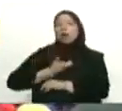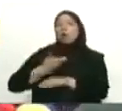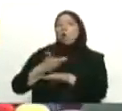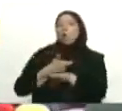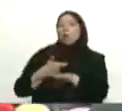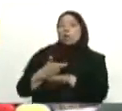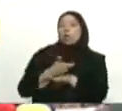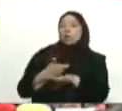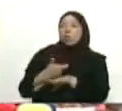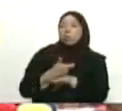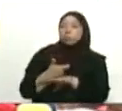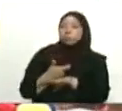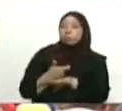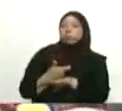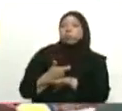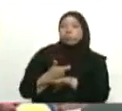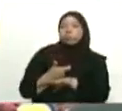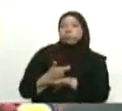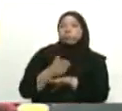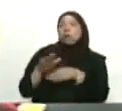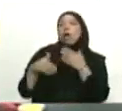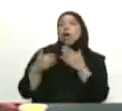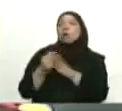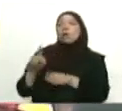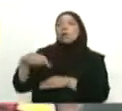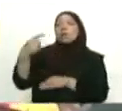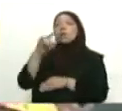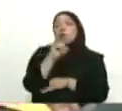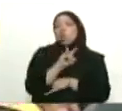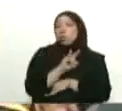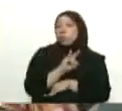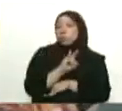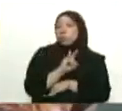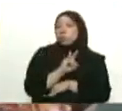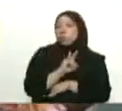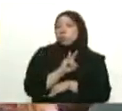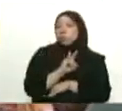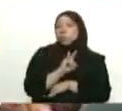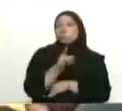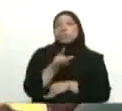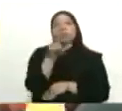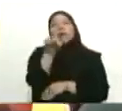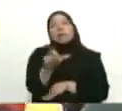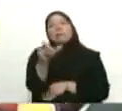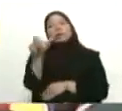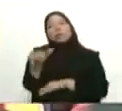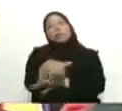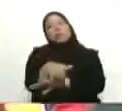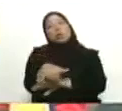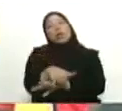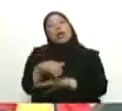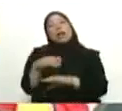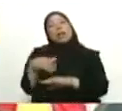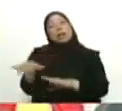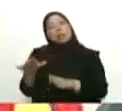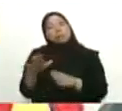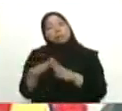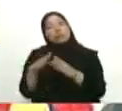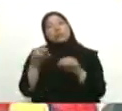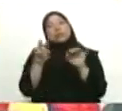y nos deja hasta el siguiente lunes un jefe de calle está en la calle